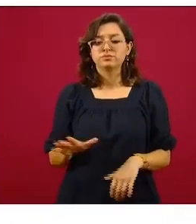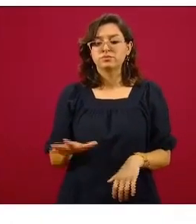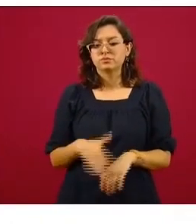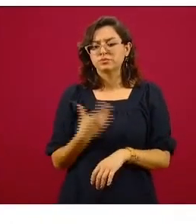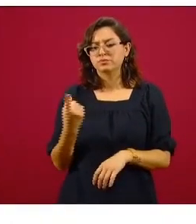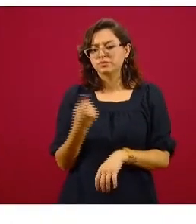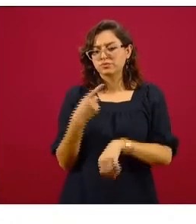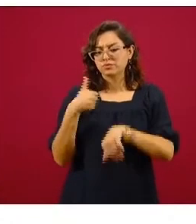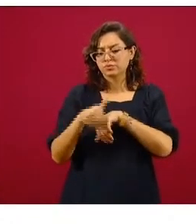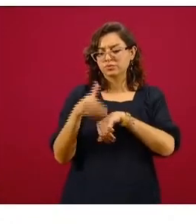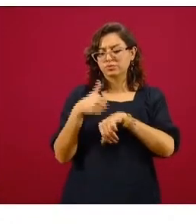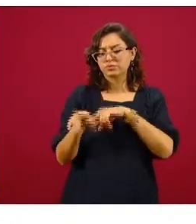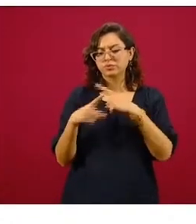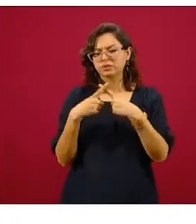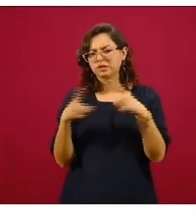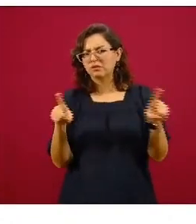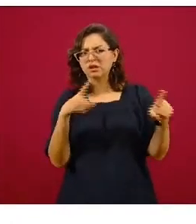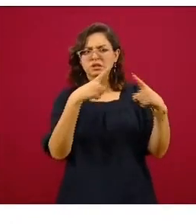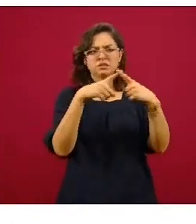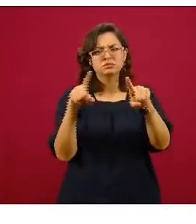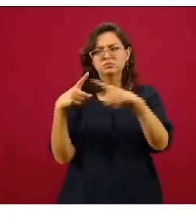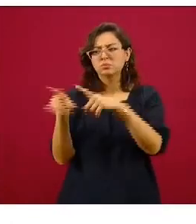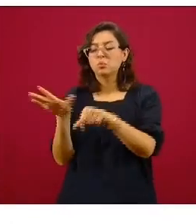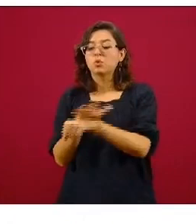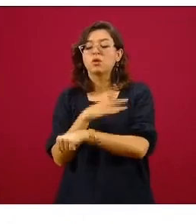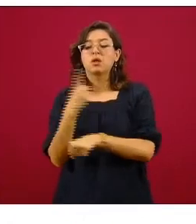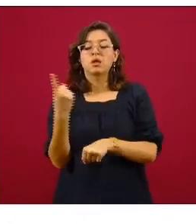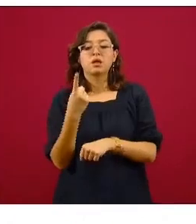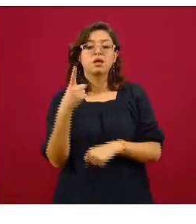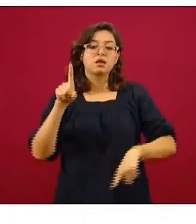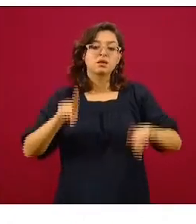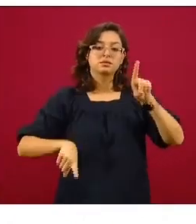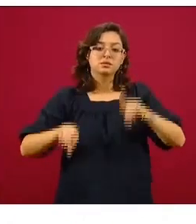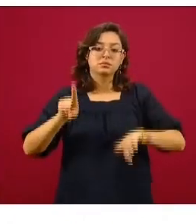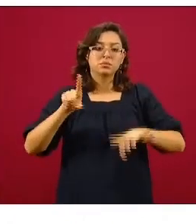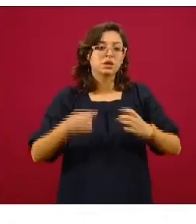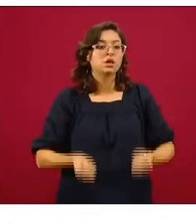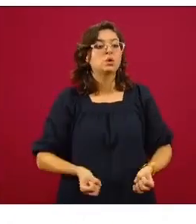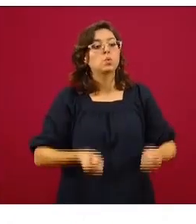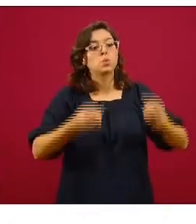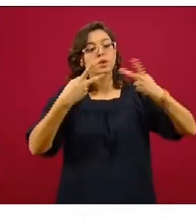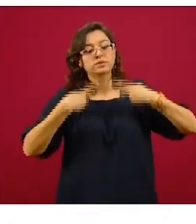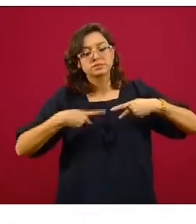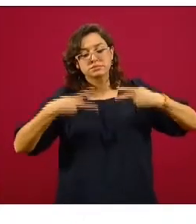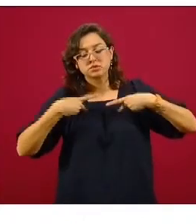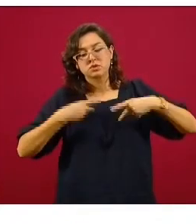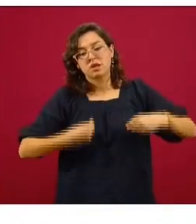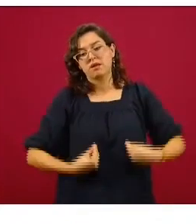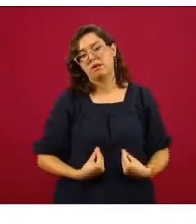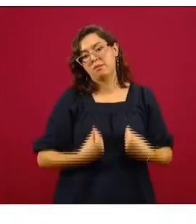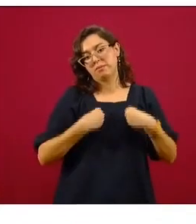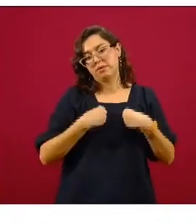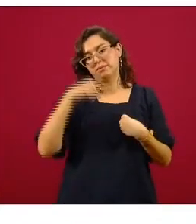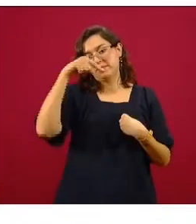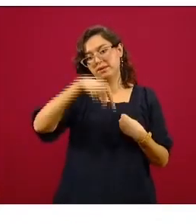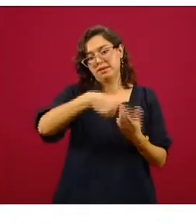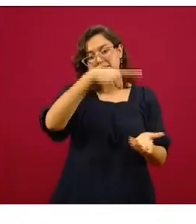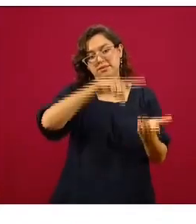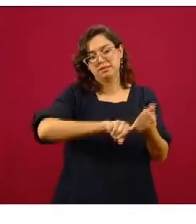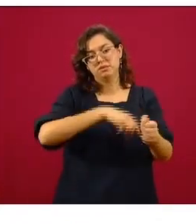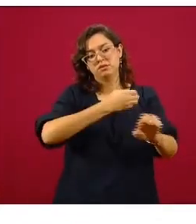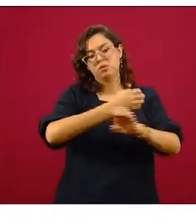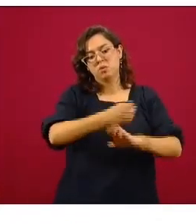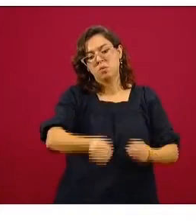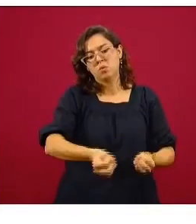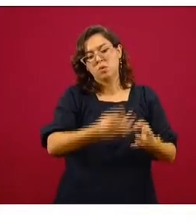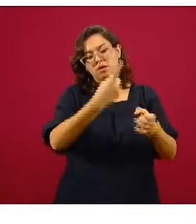son diferentes? Porque se hace un análisis de cómo está la positividad, la población total del Estado, las muestras